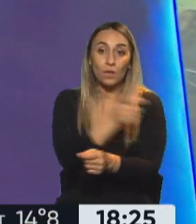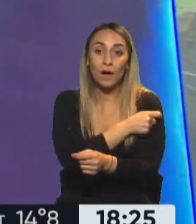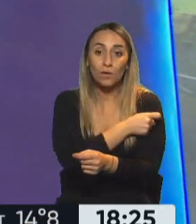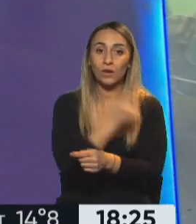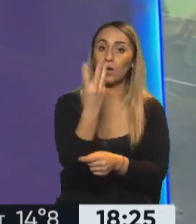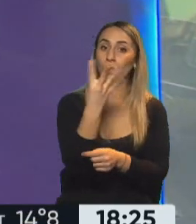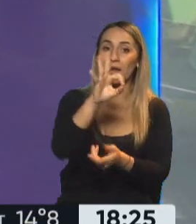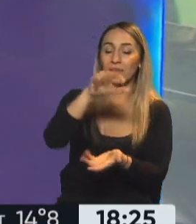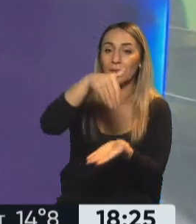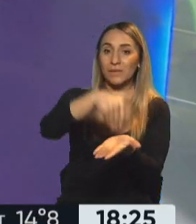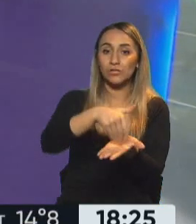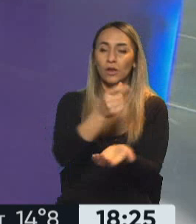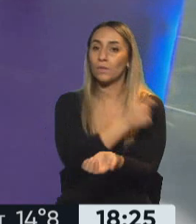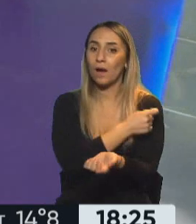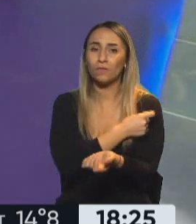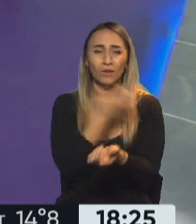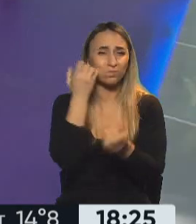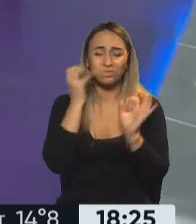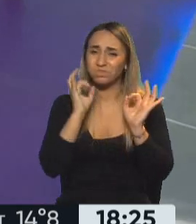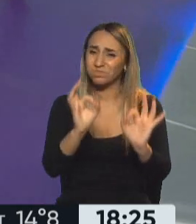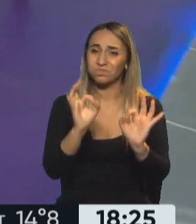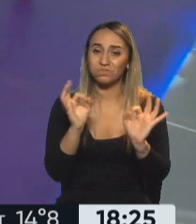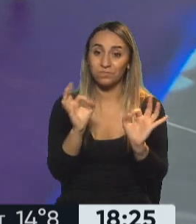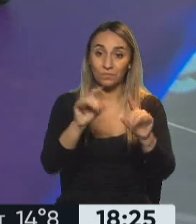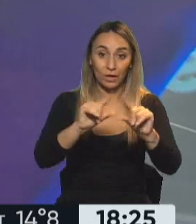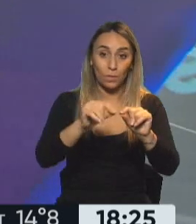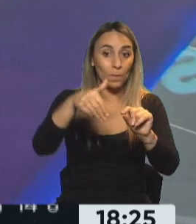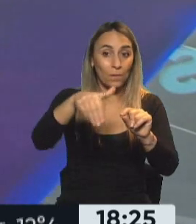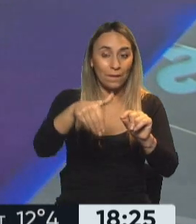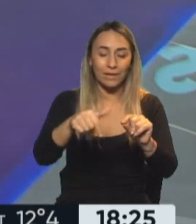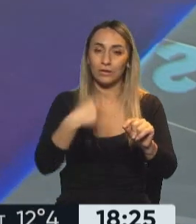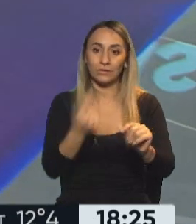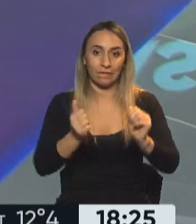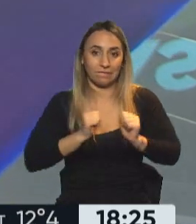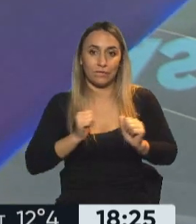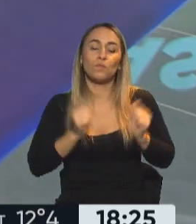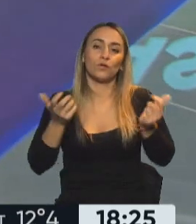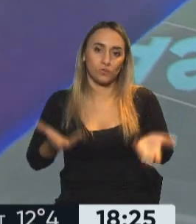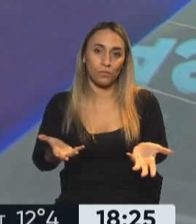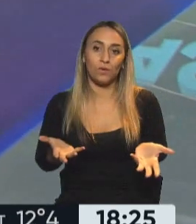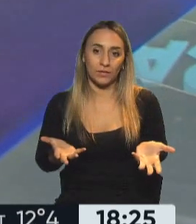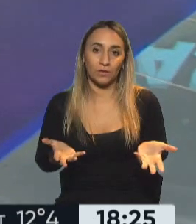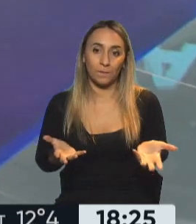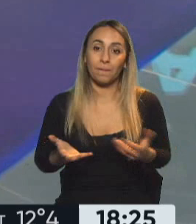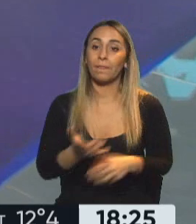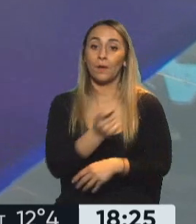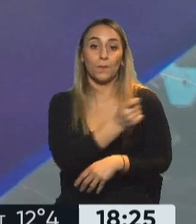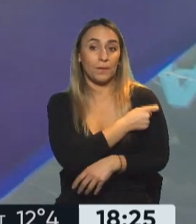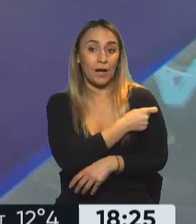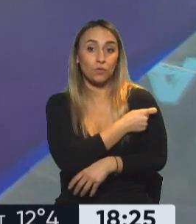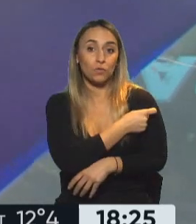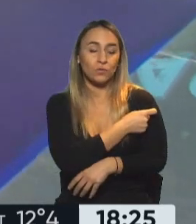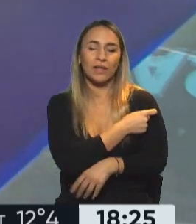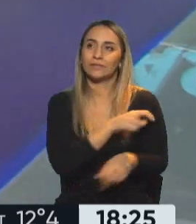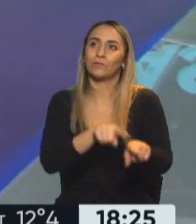40 millones de vacunas. Es el número que nos mantiene expectantes porque, por supuesto, la vacuna representa